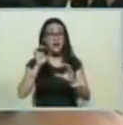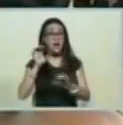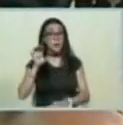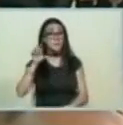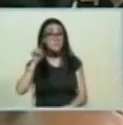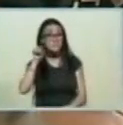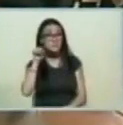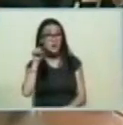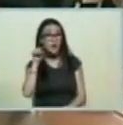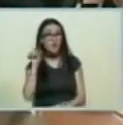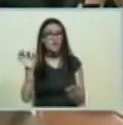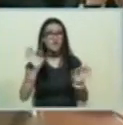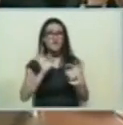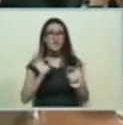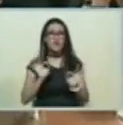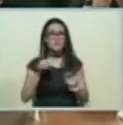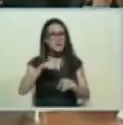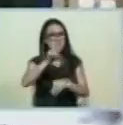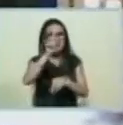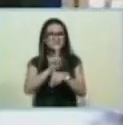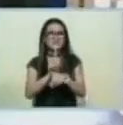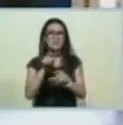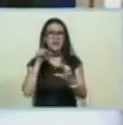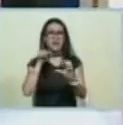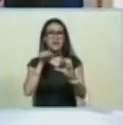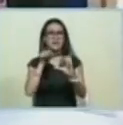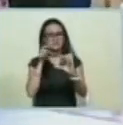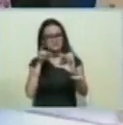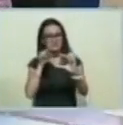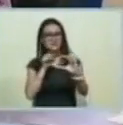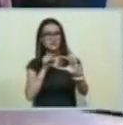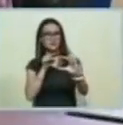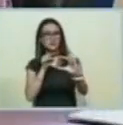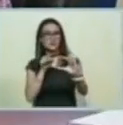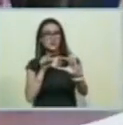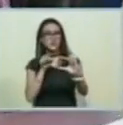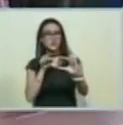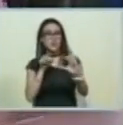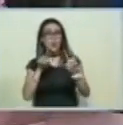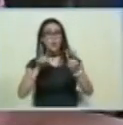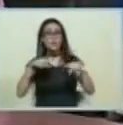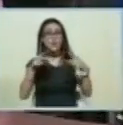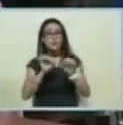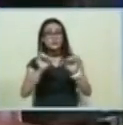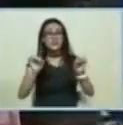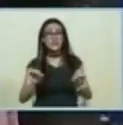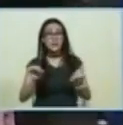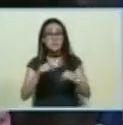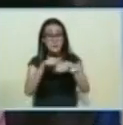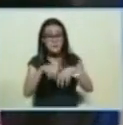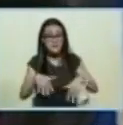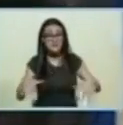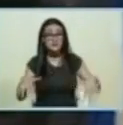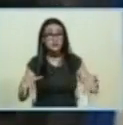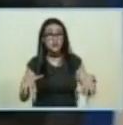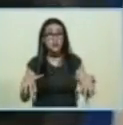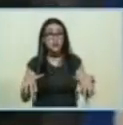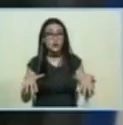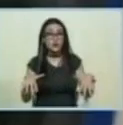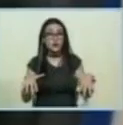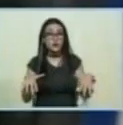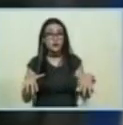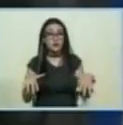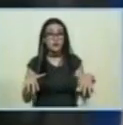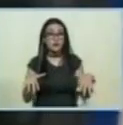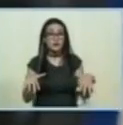es el instrumento principal, central, del nuevo sistema de misiones y grandes misiones